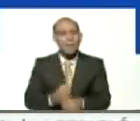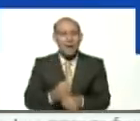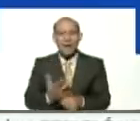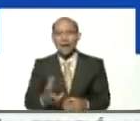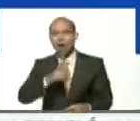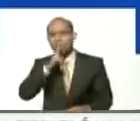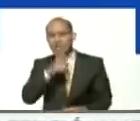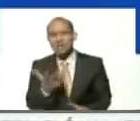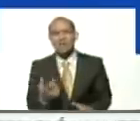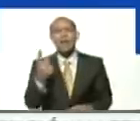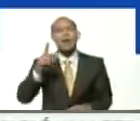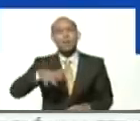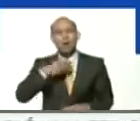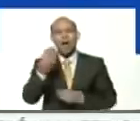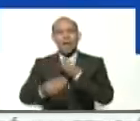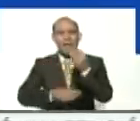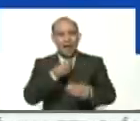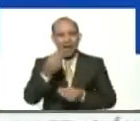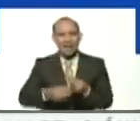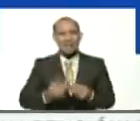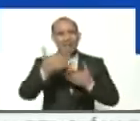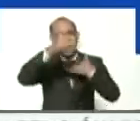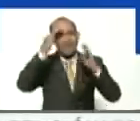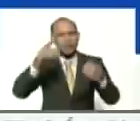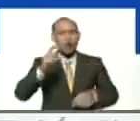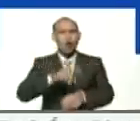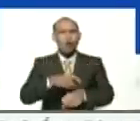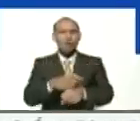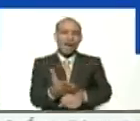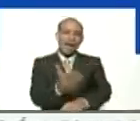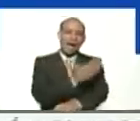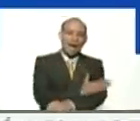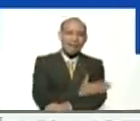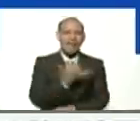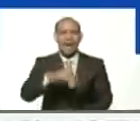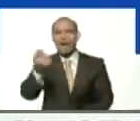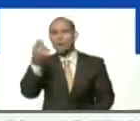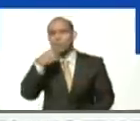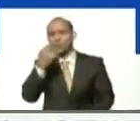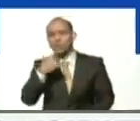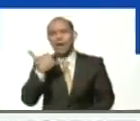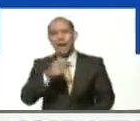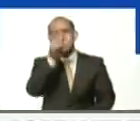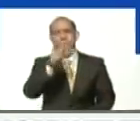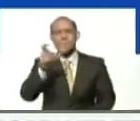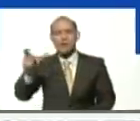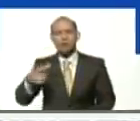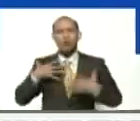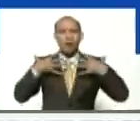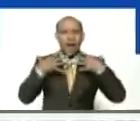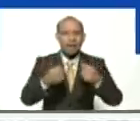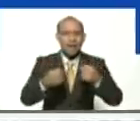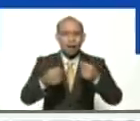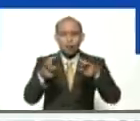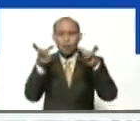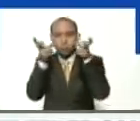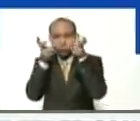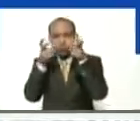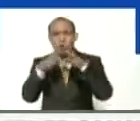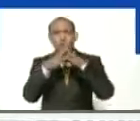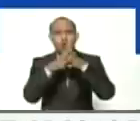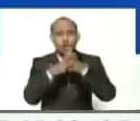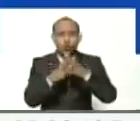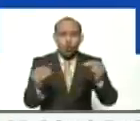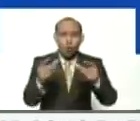forma temprana están los medicamentos a la mano está el personal de salud atento están todas las